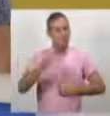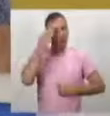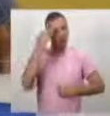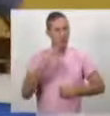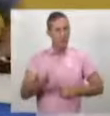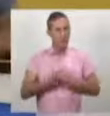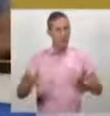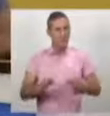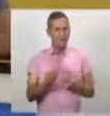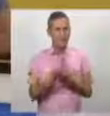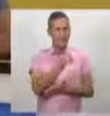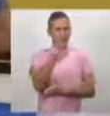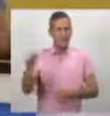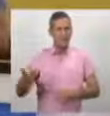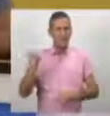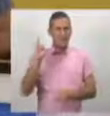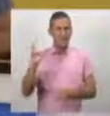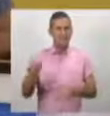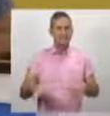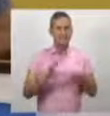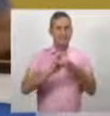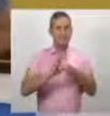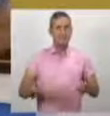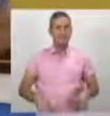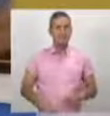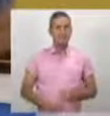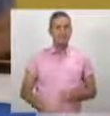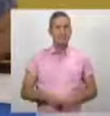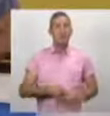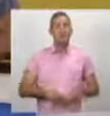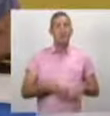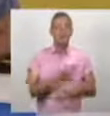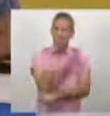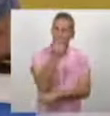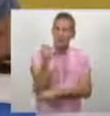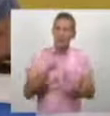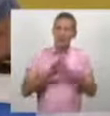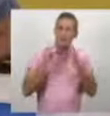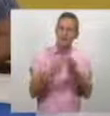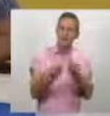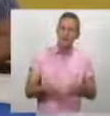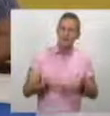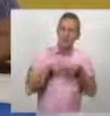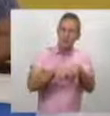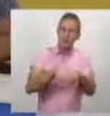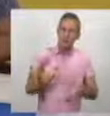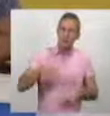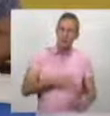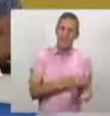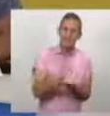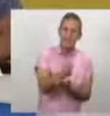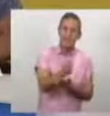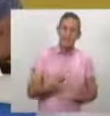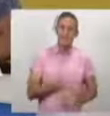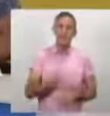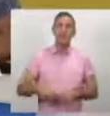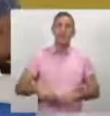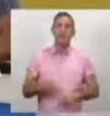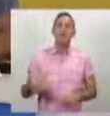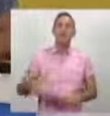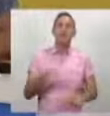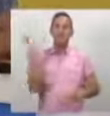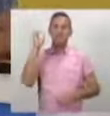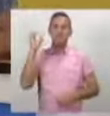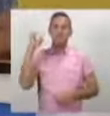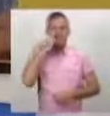Un saludo especial a nuestros estudiantes de séptimo grado. Por supuesto, también a sus maestros y a la familia que decide acompañarnos en este recorrido que dedicamos a